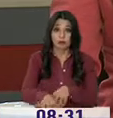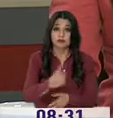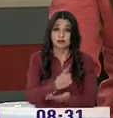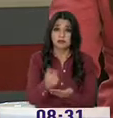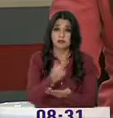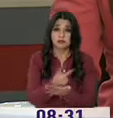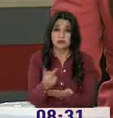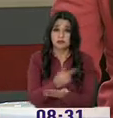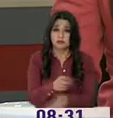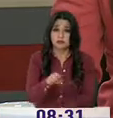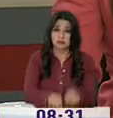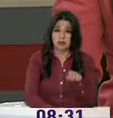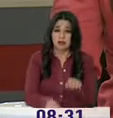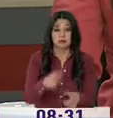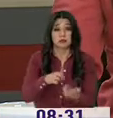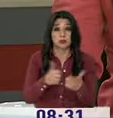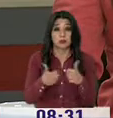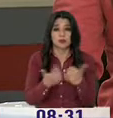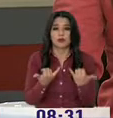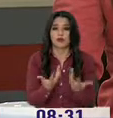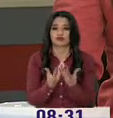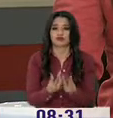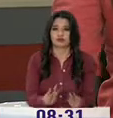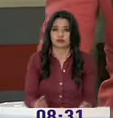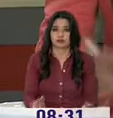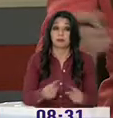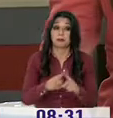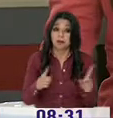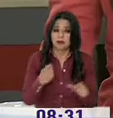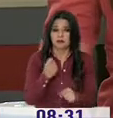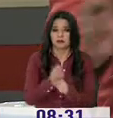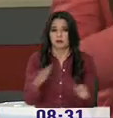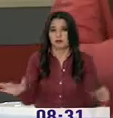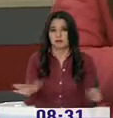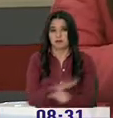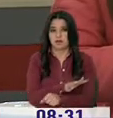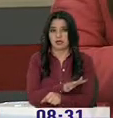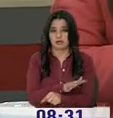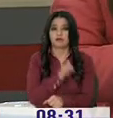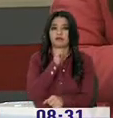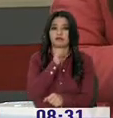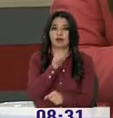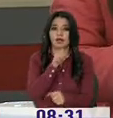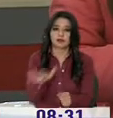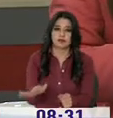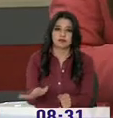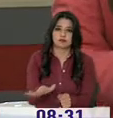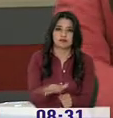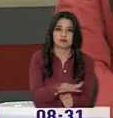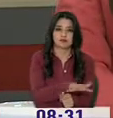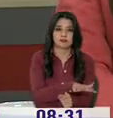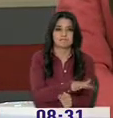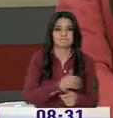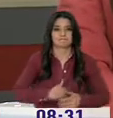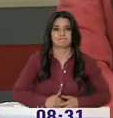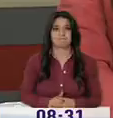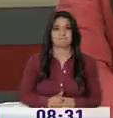semanas causó molestias, pero esperan que el trabajo sea integral, pues aún falta reponer el